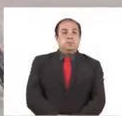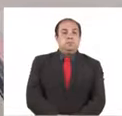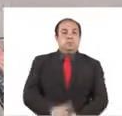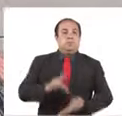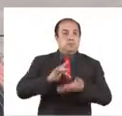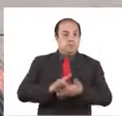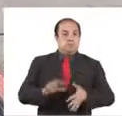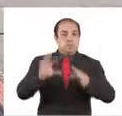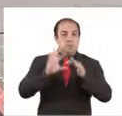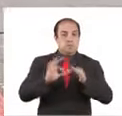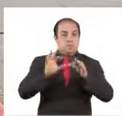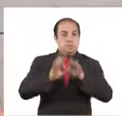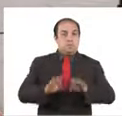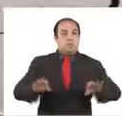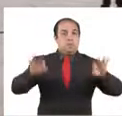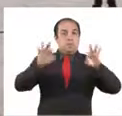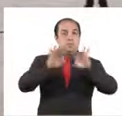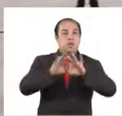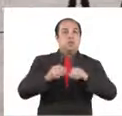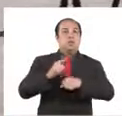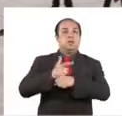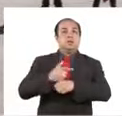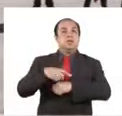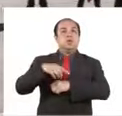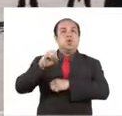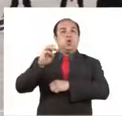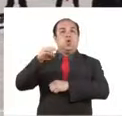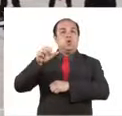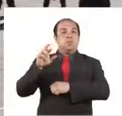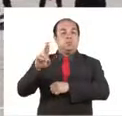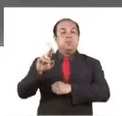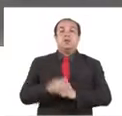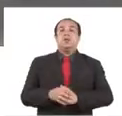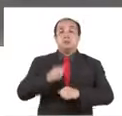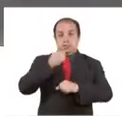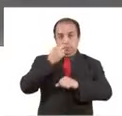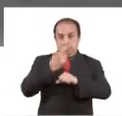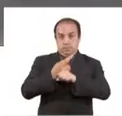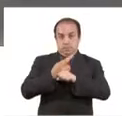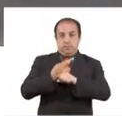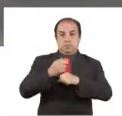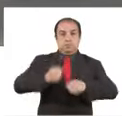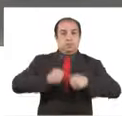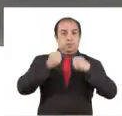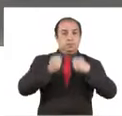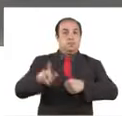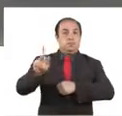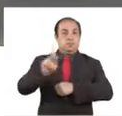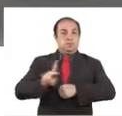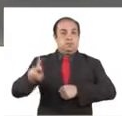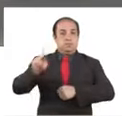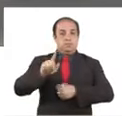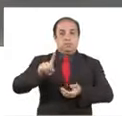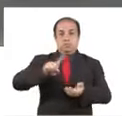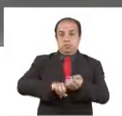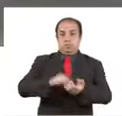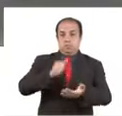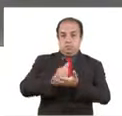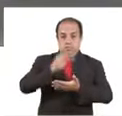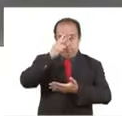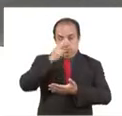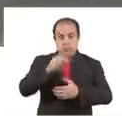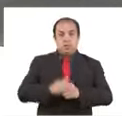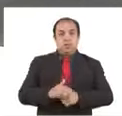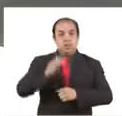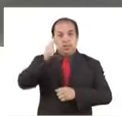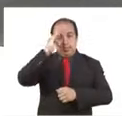importante intervención del licenciado Omar García Harfuch, secretario de Seguridad Ciudadana de la Ciudad de México.